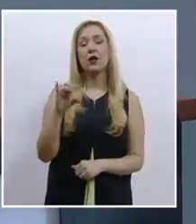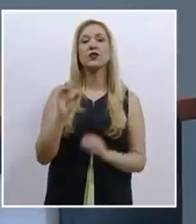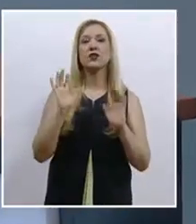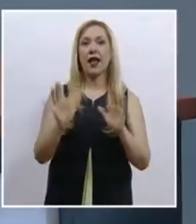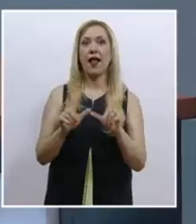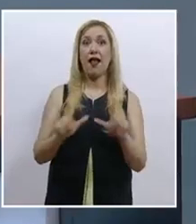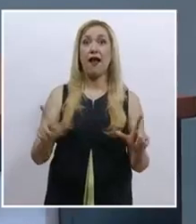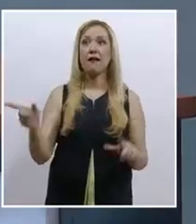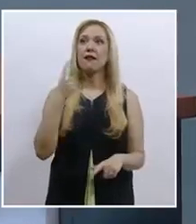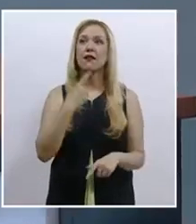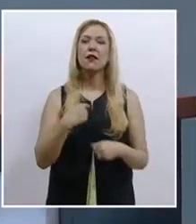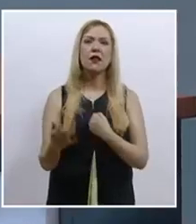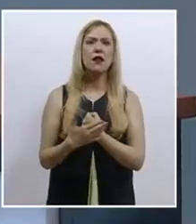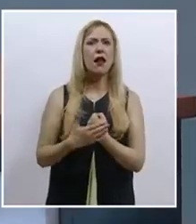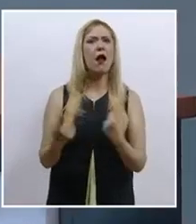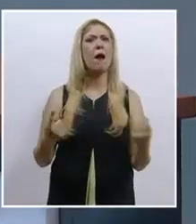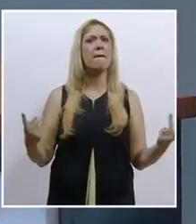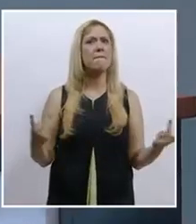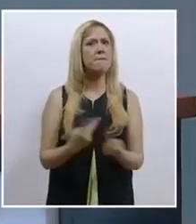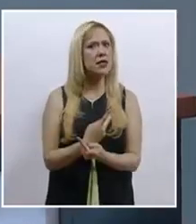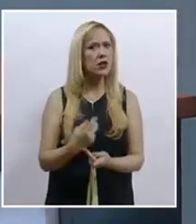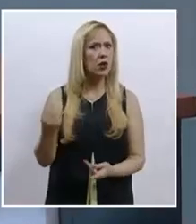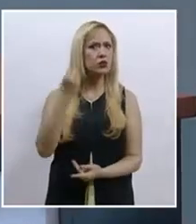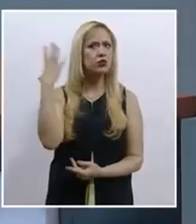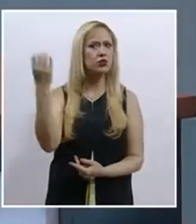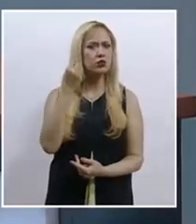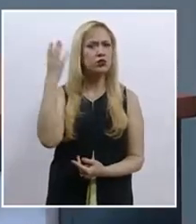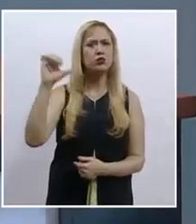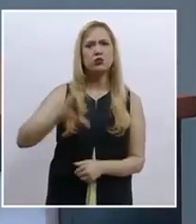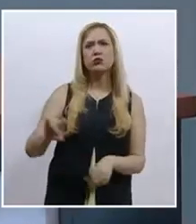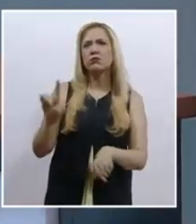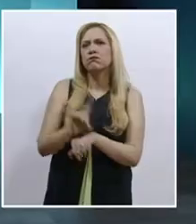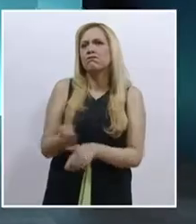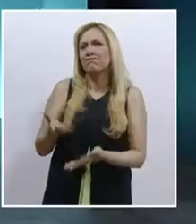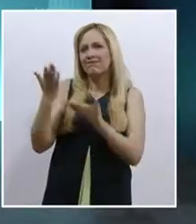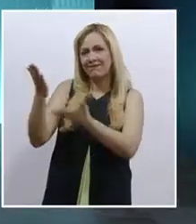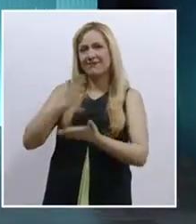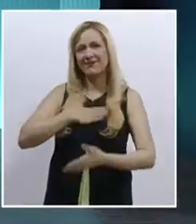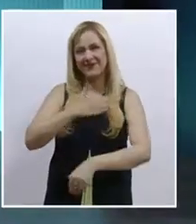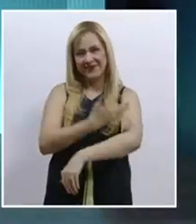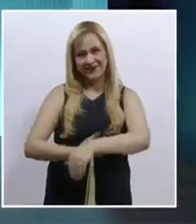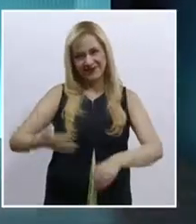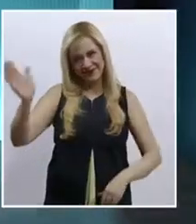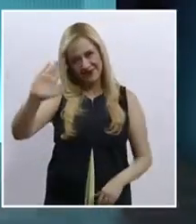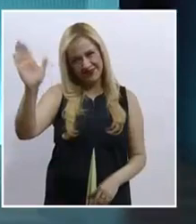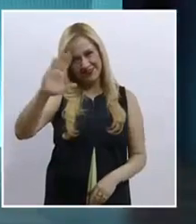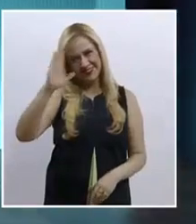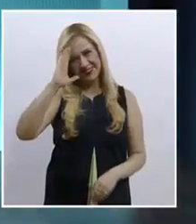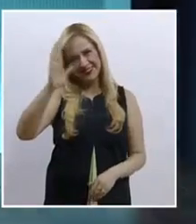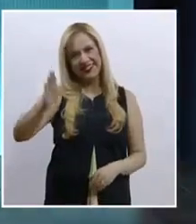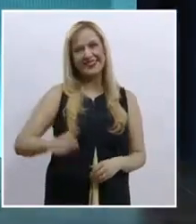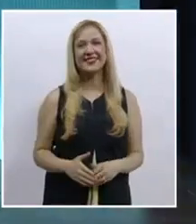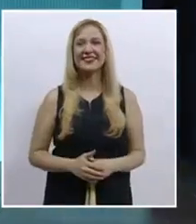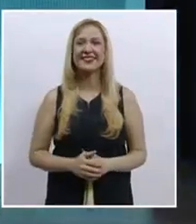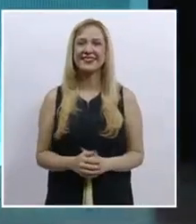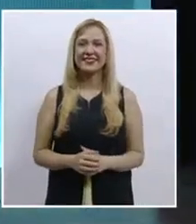el reporte de lo que aconteció en la sesión de este día. Muy buenas tardes, Mario. Adelante con tu reporte.